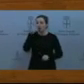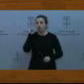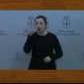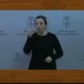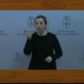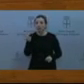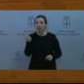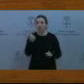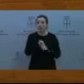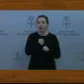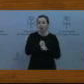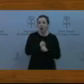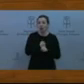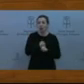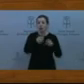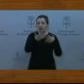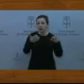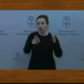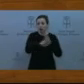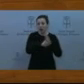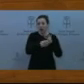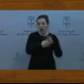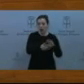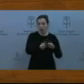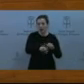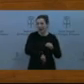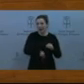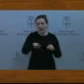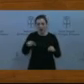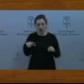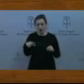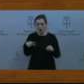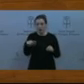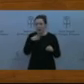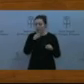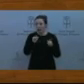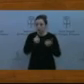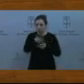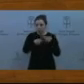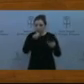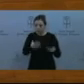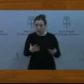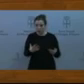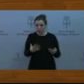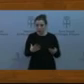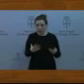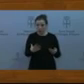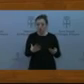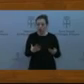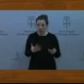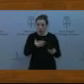legal, sino en general a la hora de contribuir a la buena marcha del convento y en este caso a la buena marcha de un texto legal como el que hoy